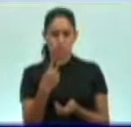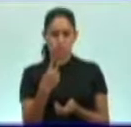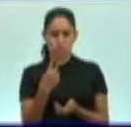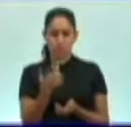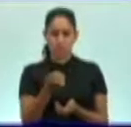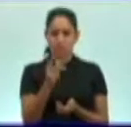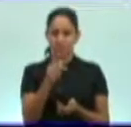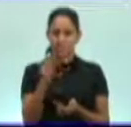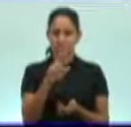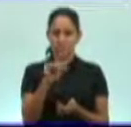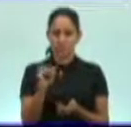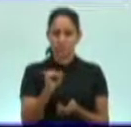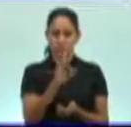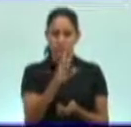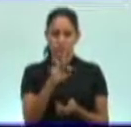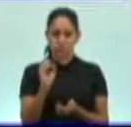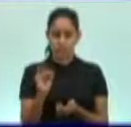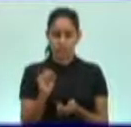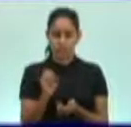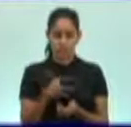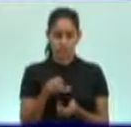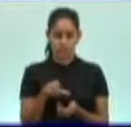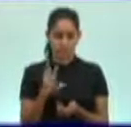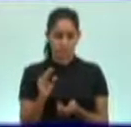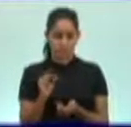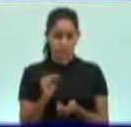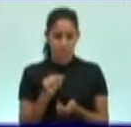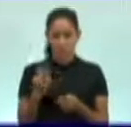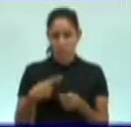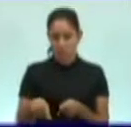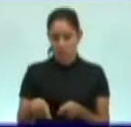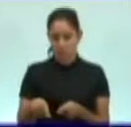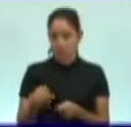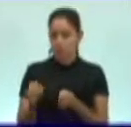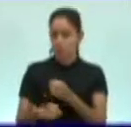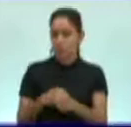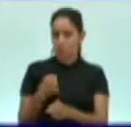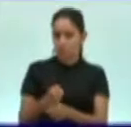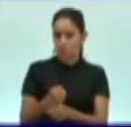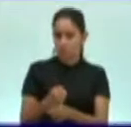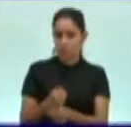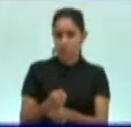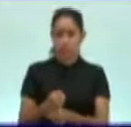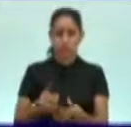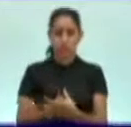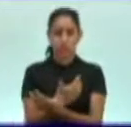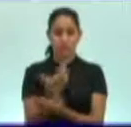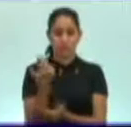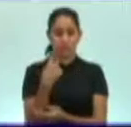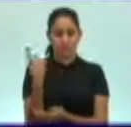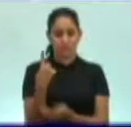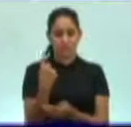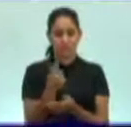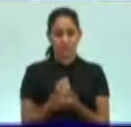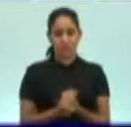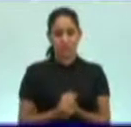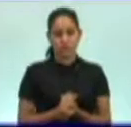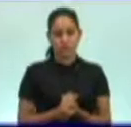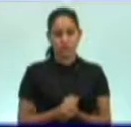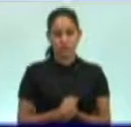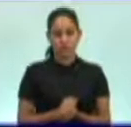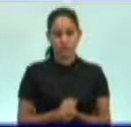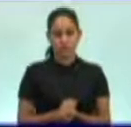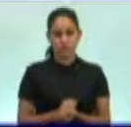artículo 80, se refiere a otros usos de los símbolos nacionales. Y